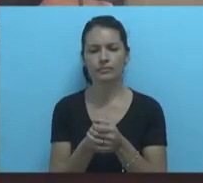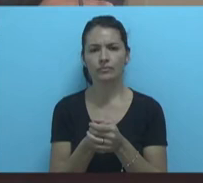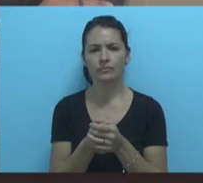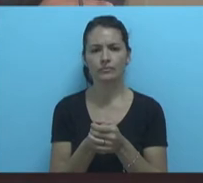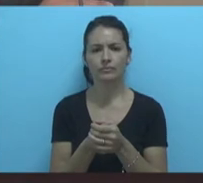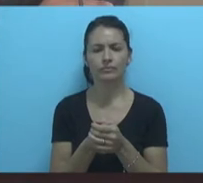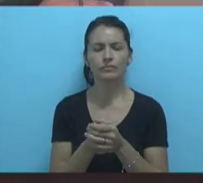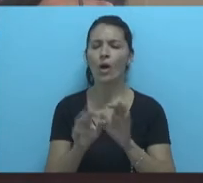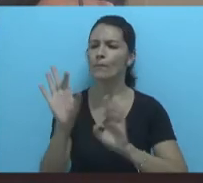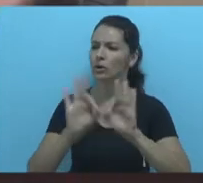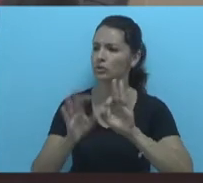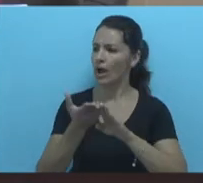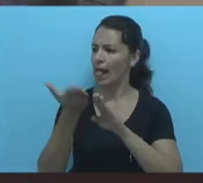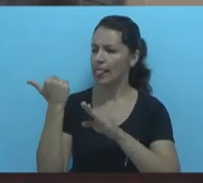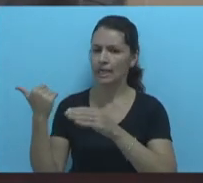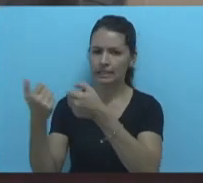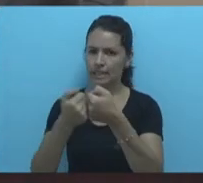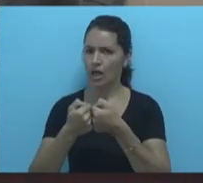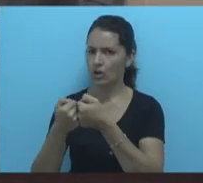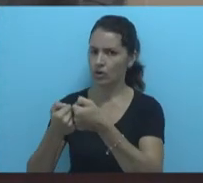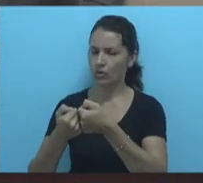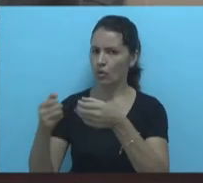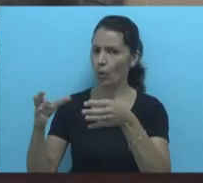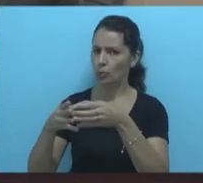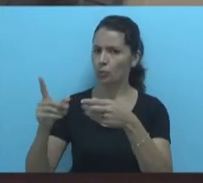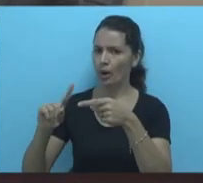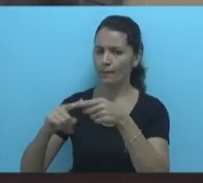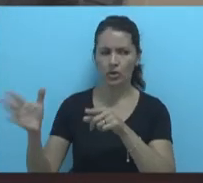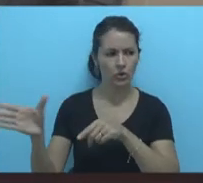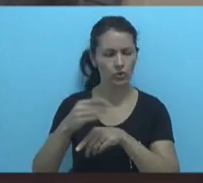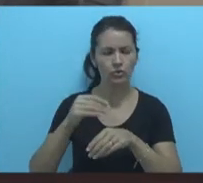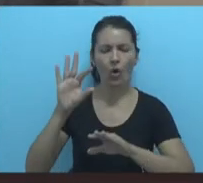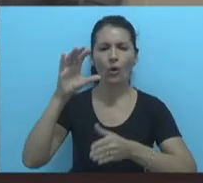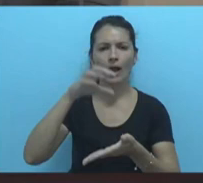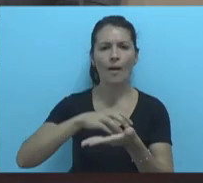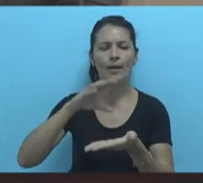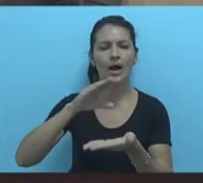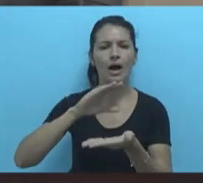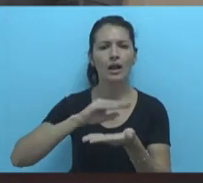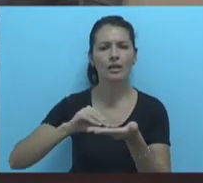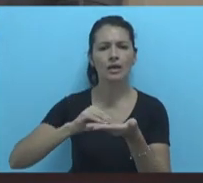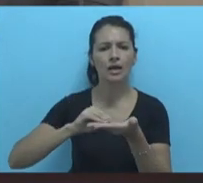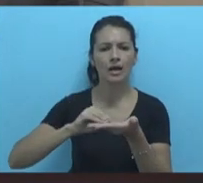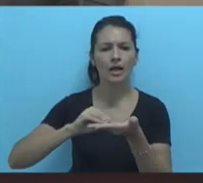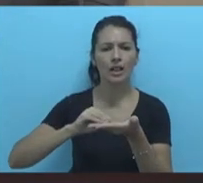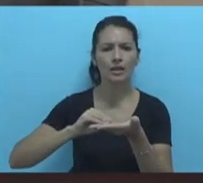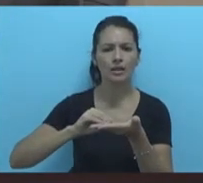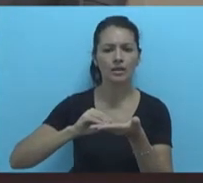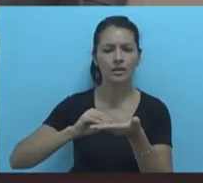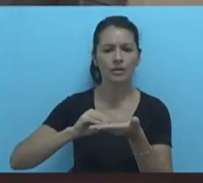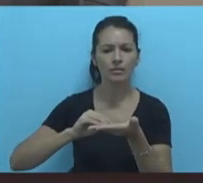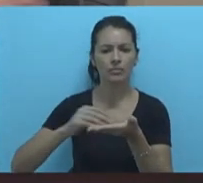que tuvo acuerdo de labor parlamentaria de todos los bloques políticos, donde la Cámara de Diputados declara su rechazo al uso de la Fuerza Armada por parte